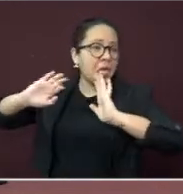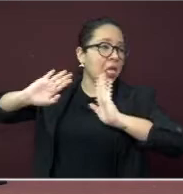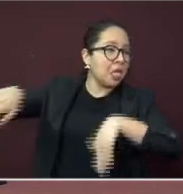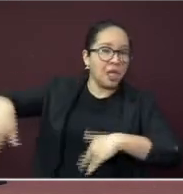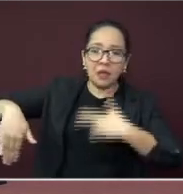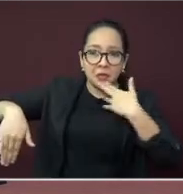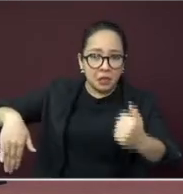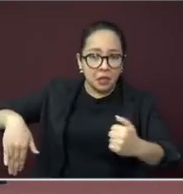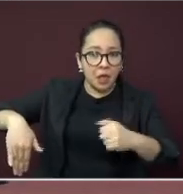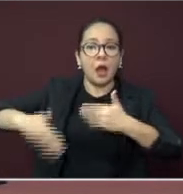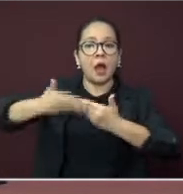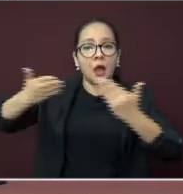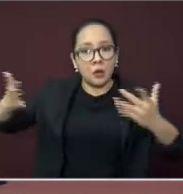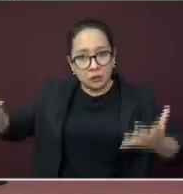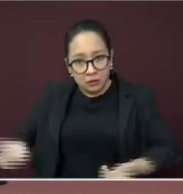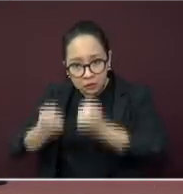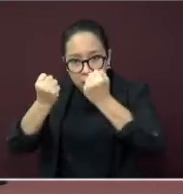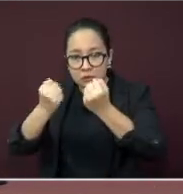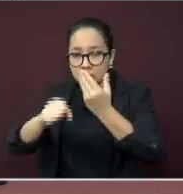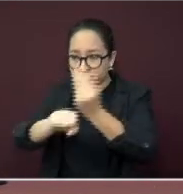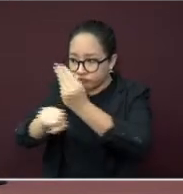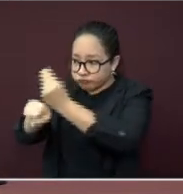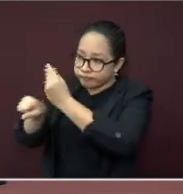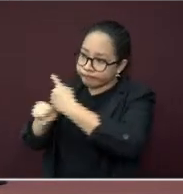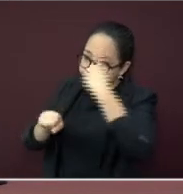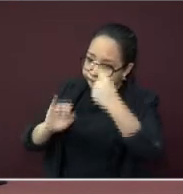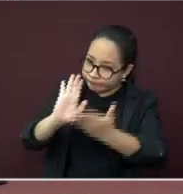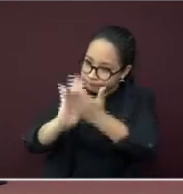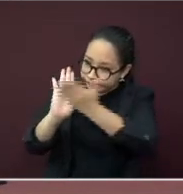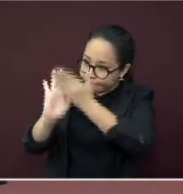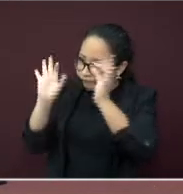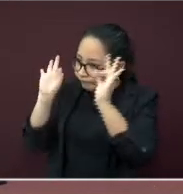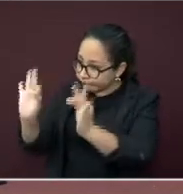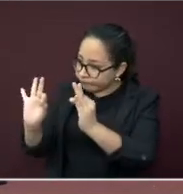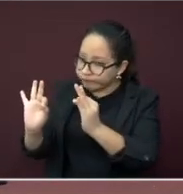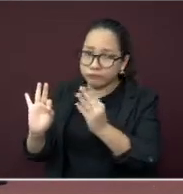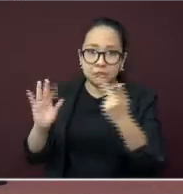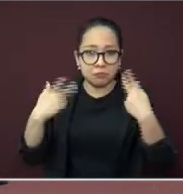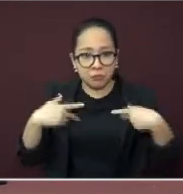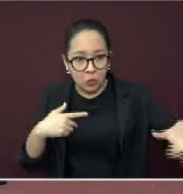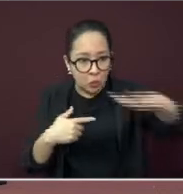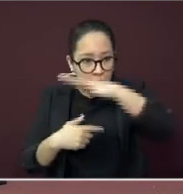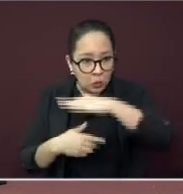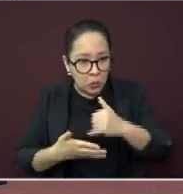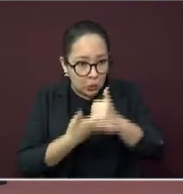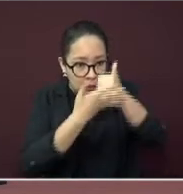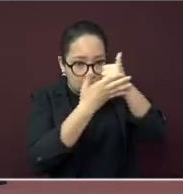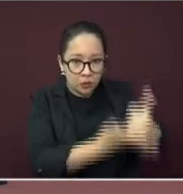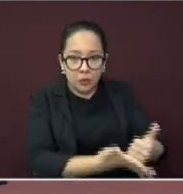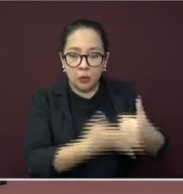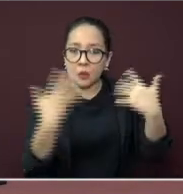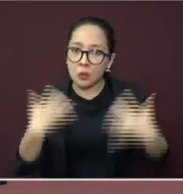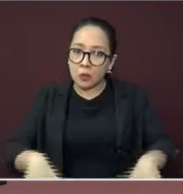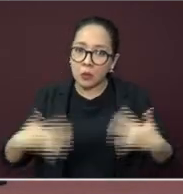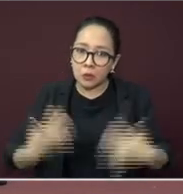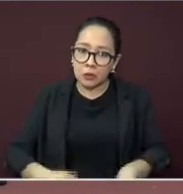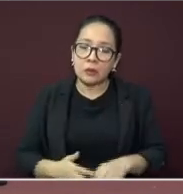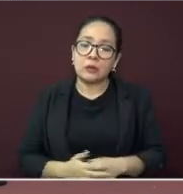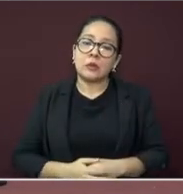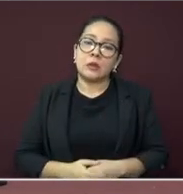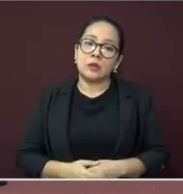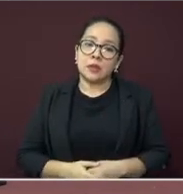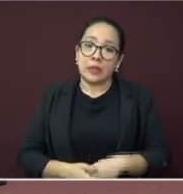ponerla al servicio del pueblo esto familia veracruzana es una muestra clara